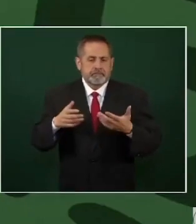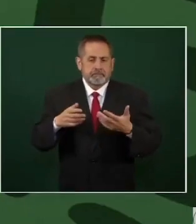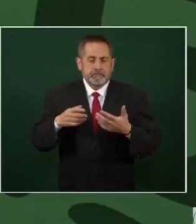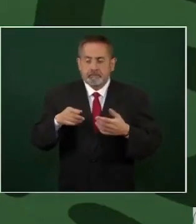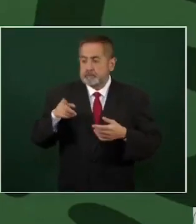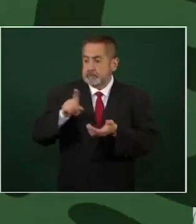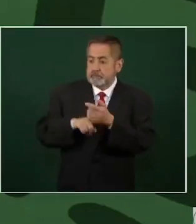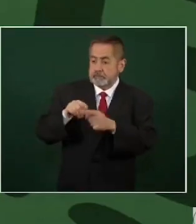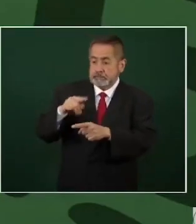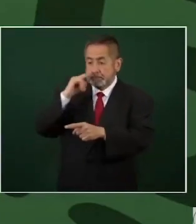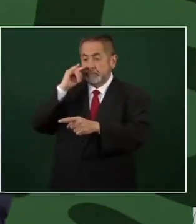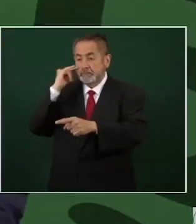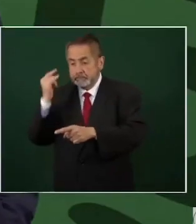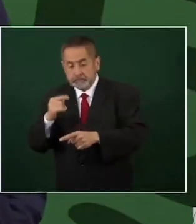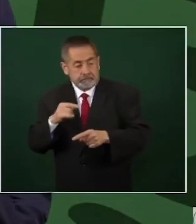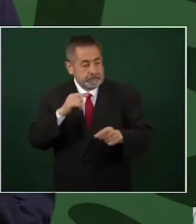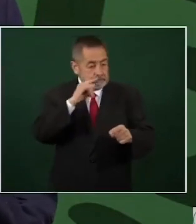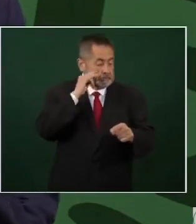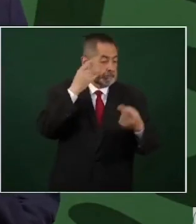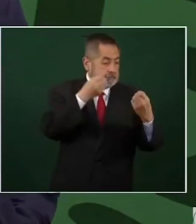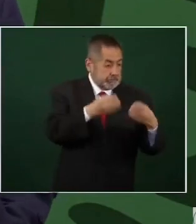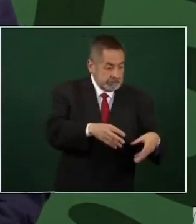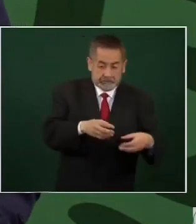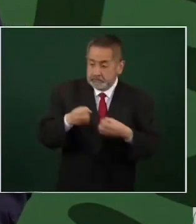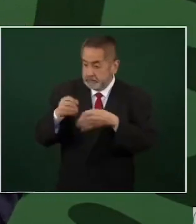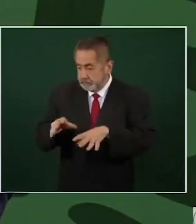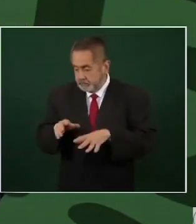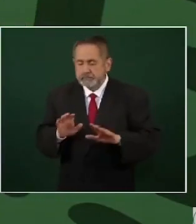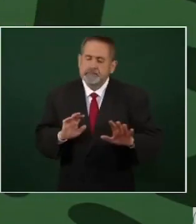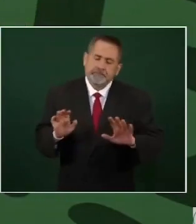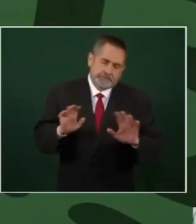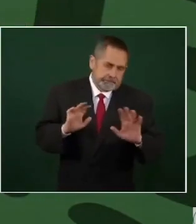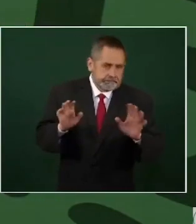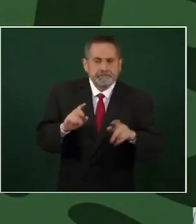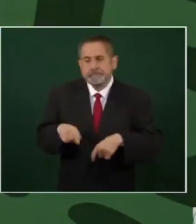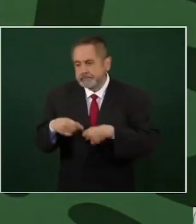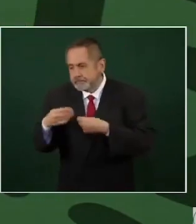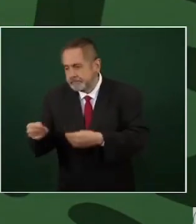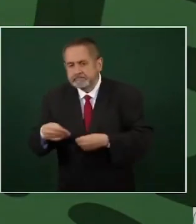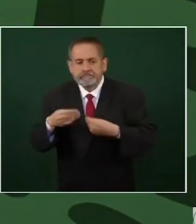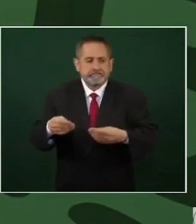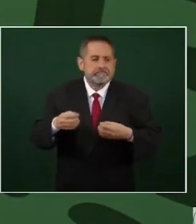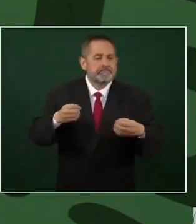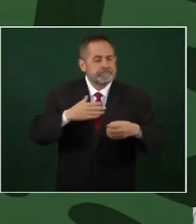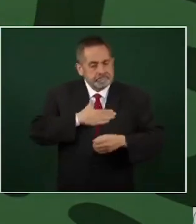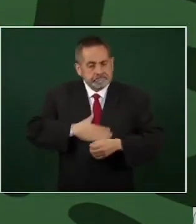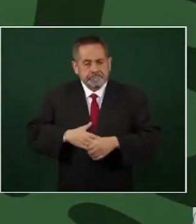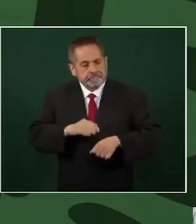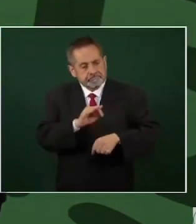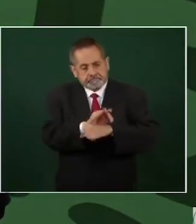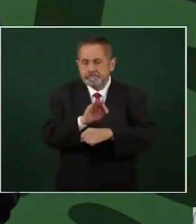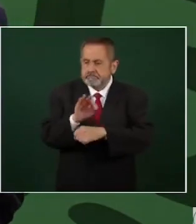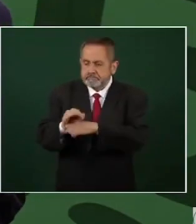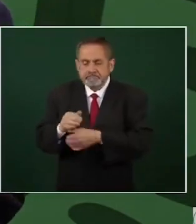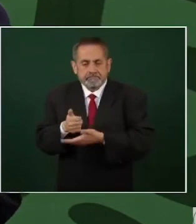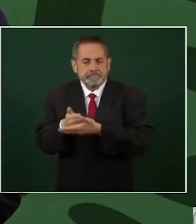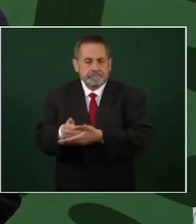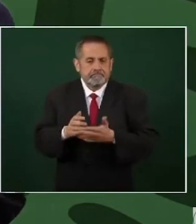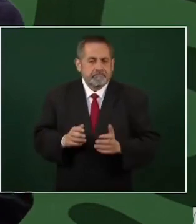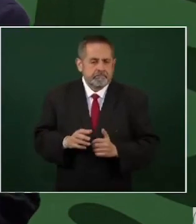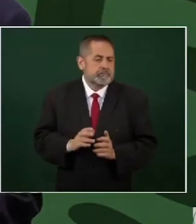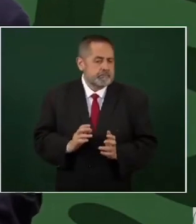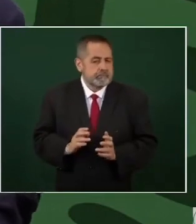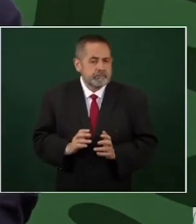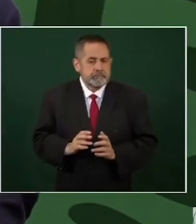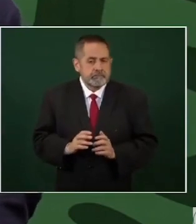agraviada, afectada, que está exigiendo justicia, que también piense